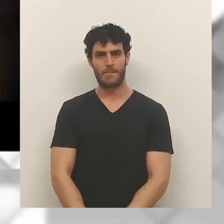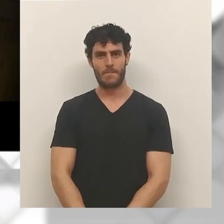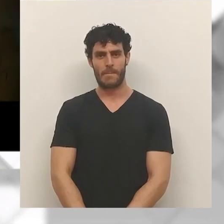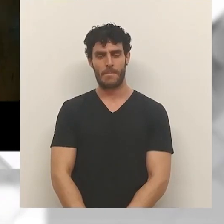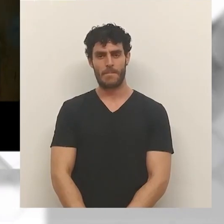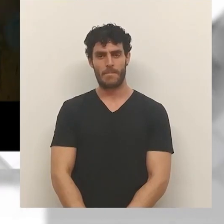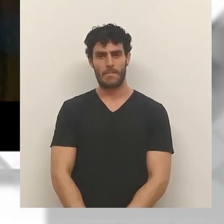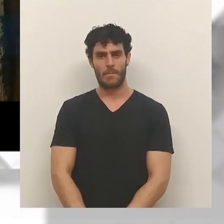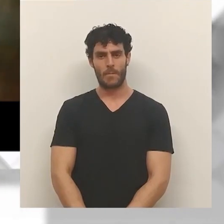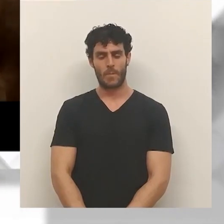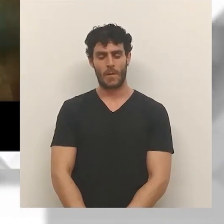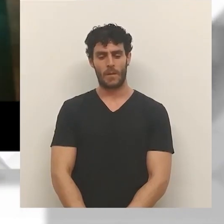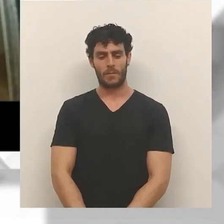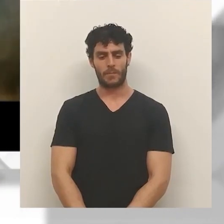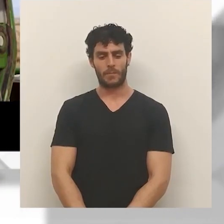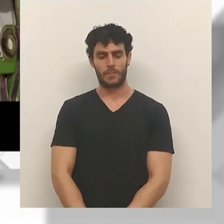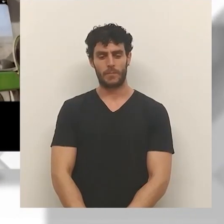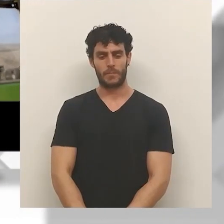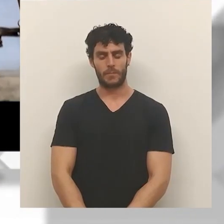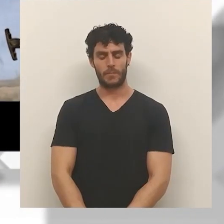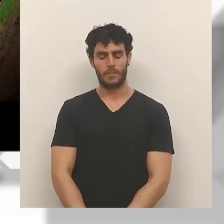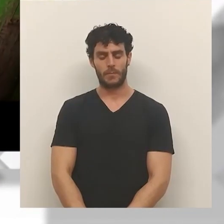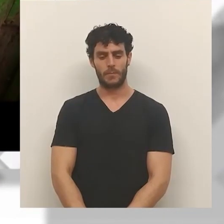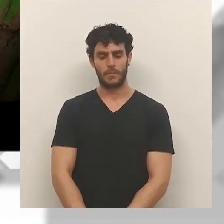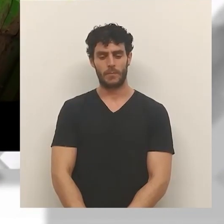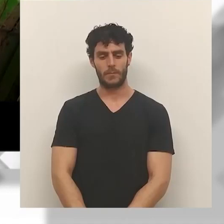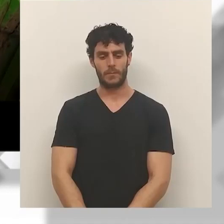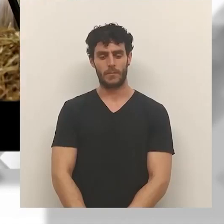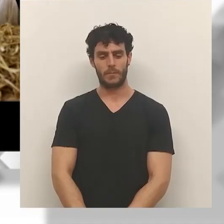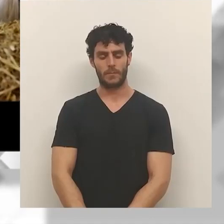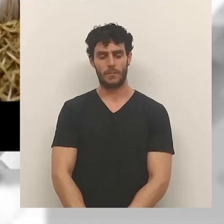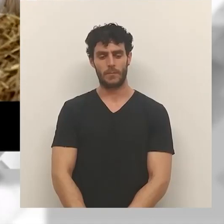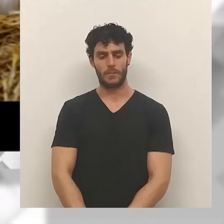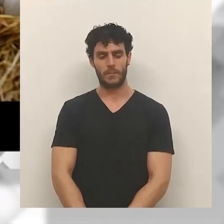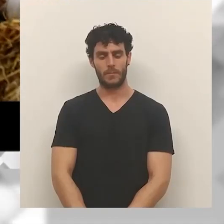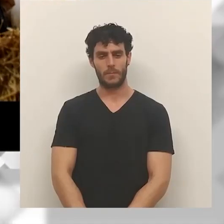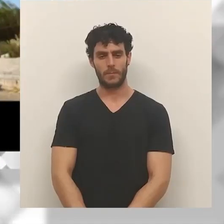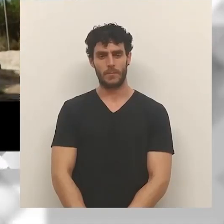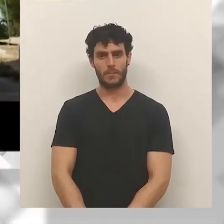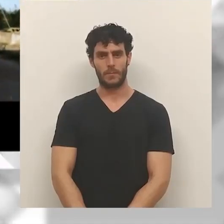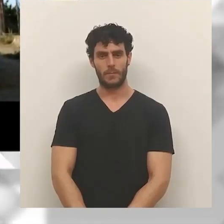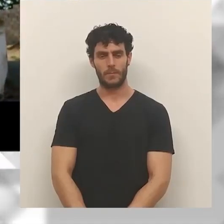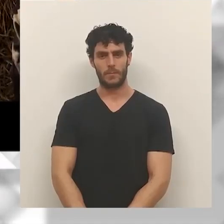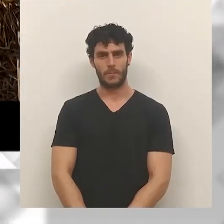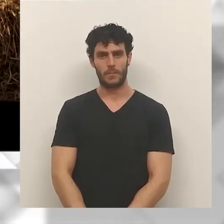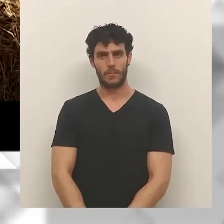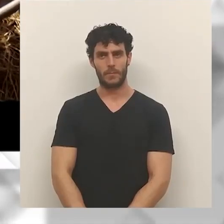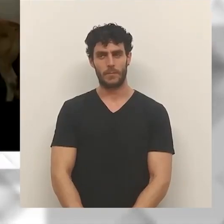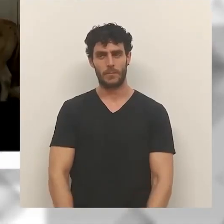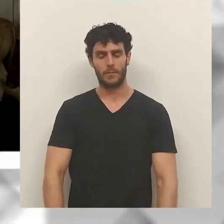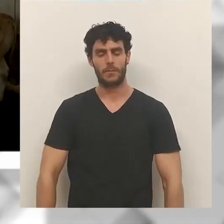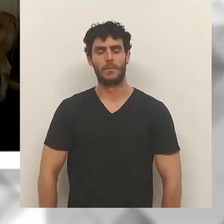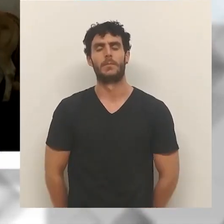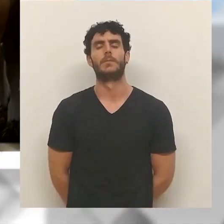Hay imprevistos que lo cambian todo y los riesgos están ahí siempre, como el saneamiento, la pérdida de crías o las enfermedades del ganado. Por eso